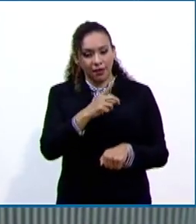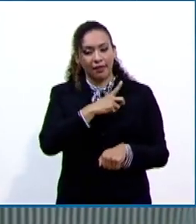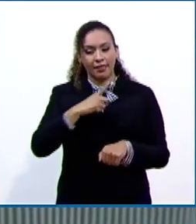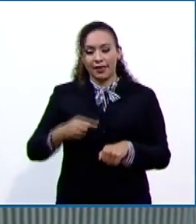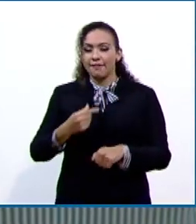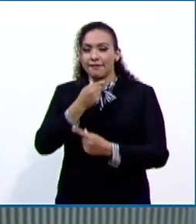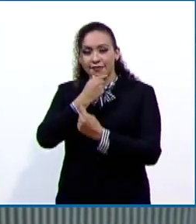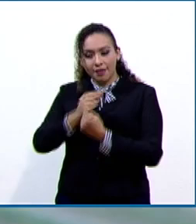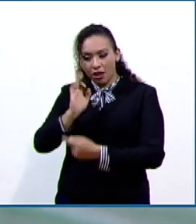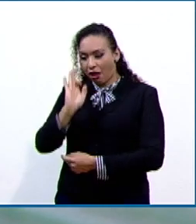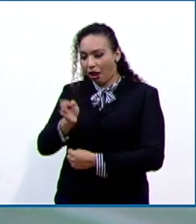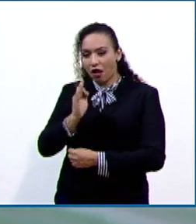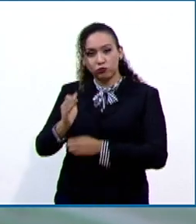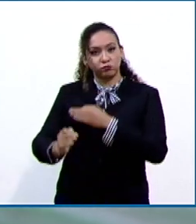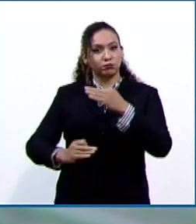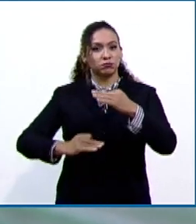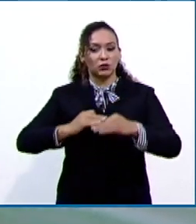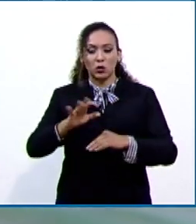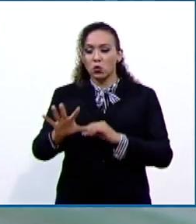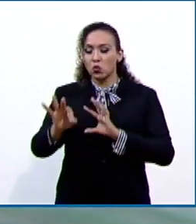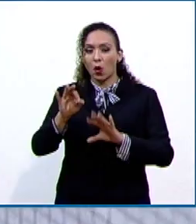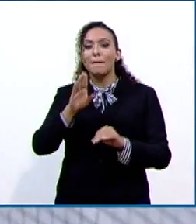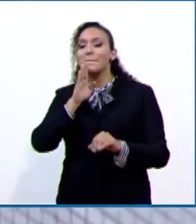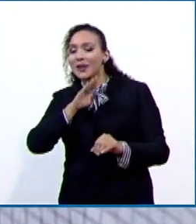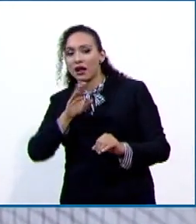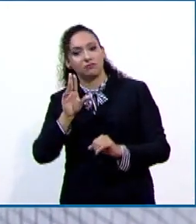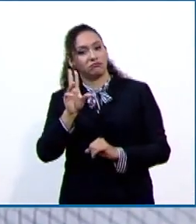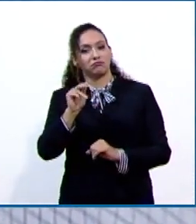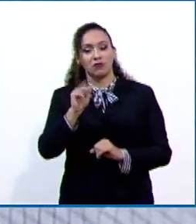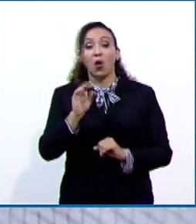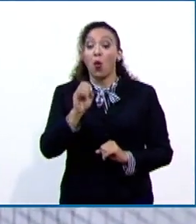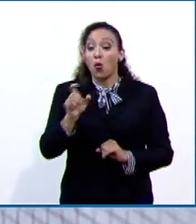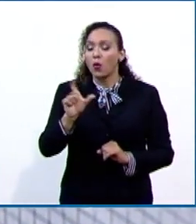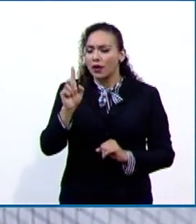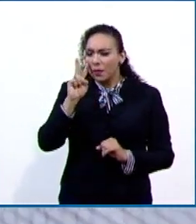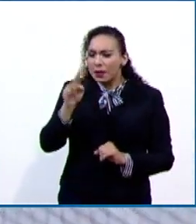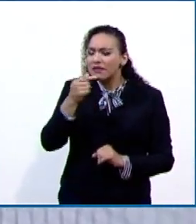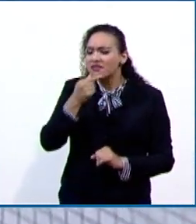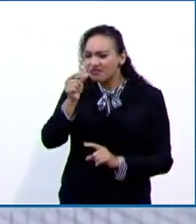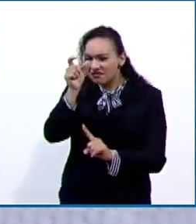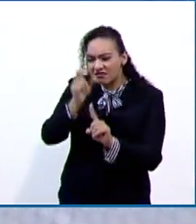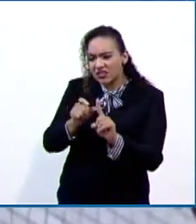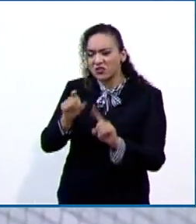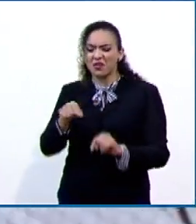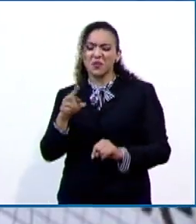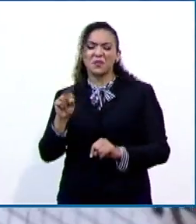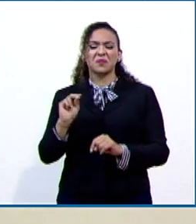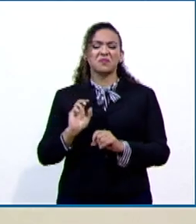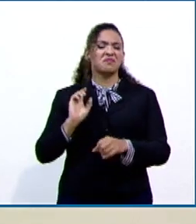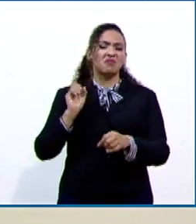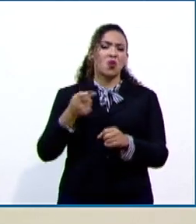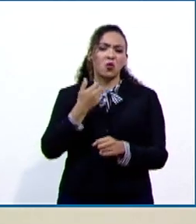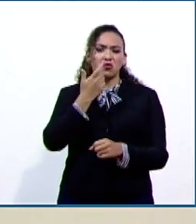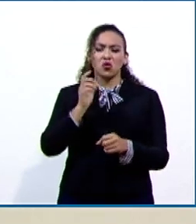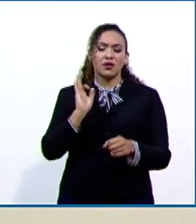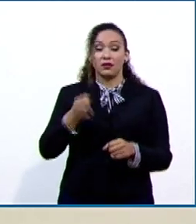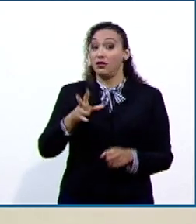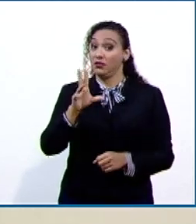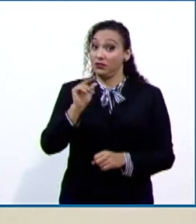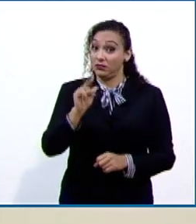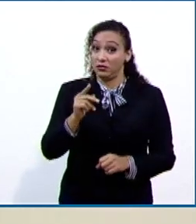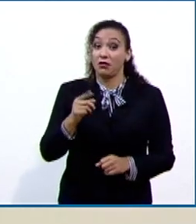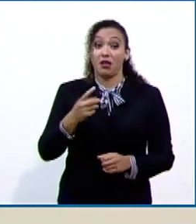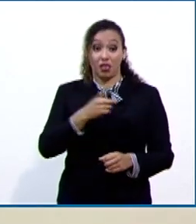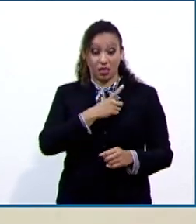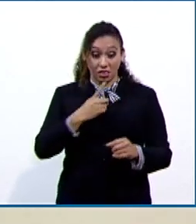los educandos, seleccionarlos de forma indebida o imponer barreras injustificadas como establecer requisitos que no están en sus propios